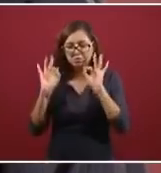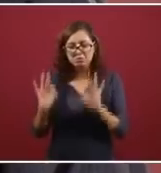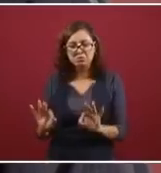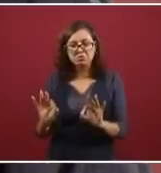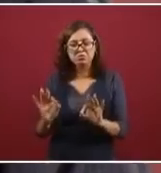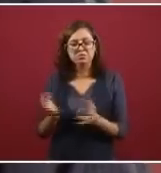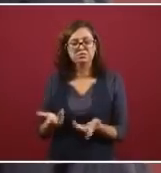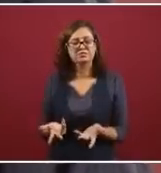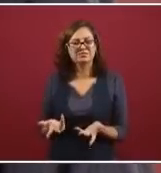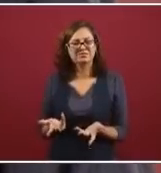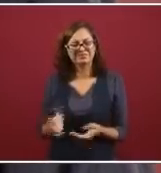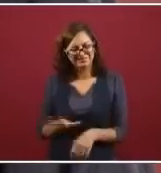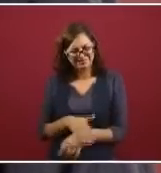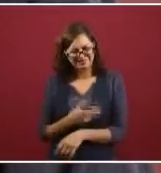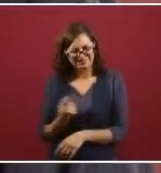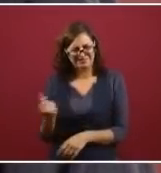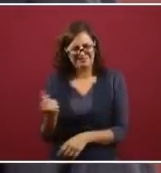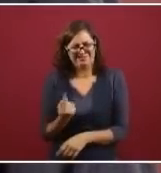Entonces, todo eso